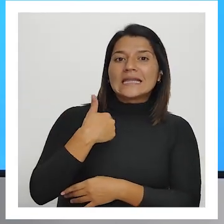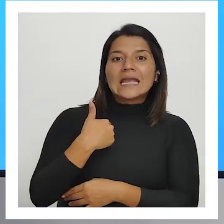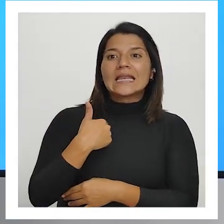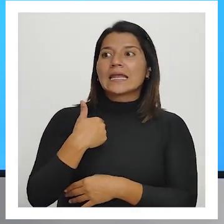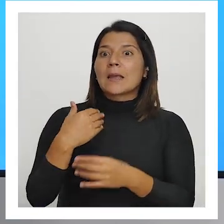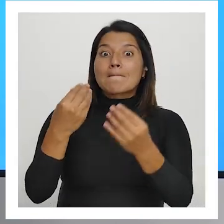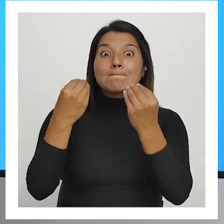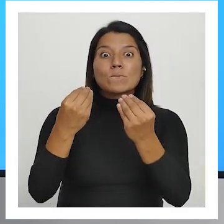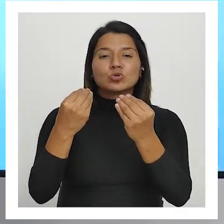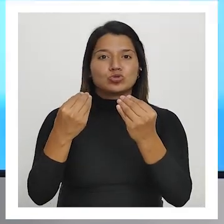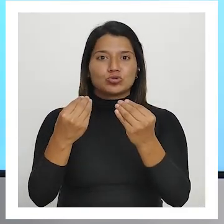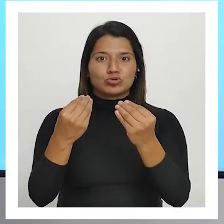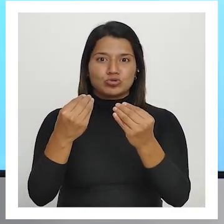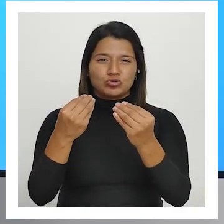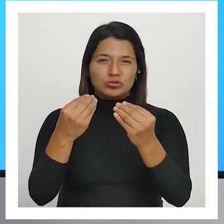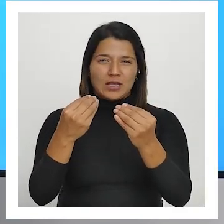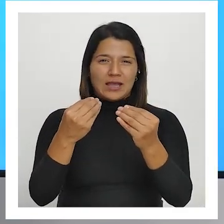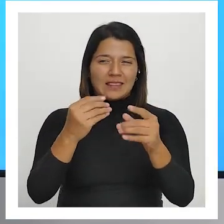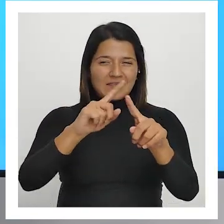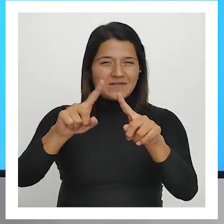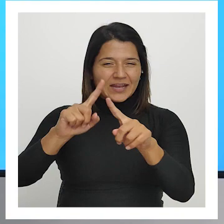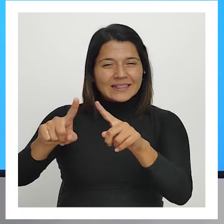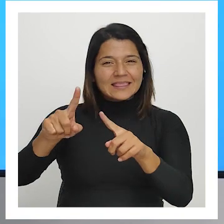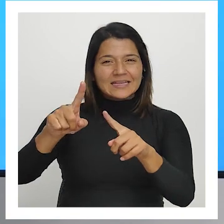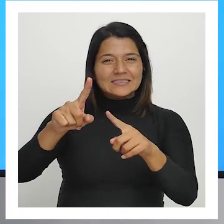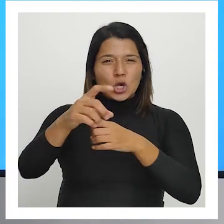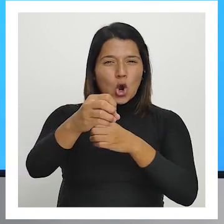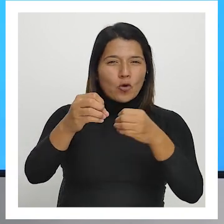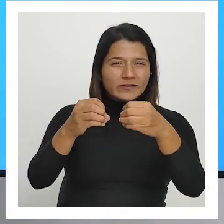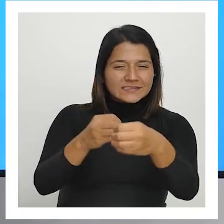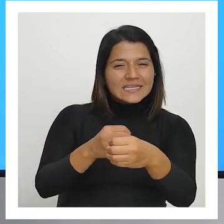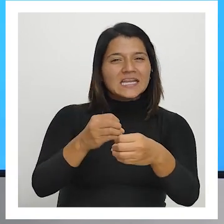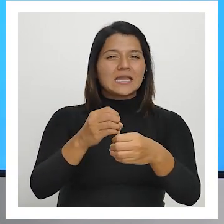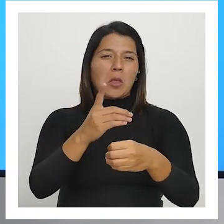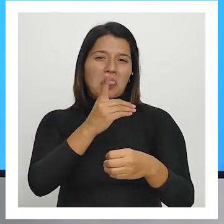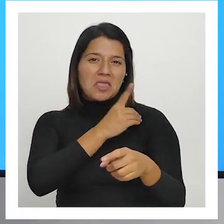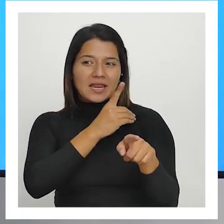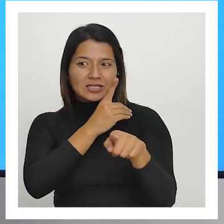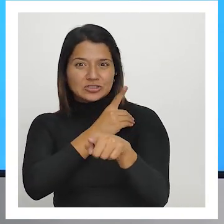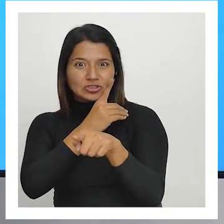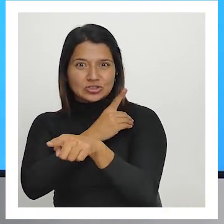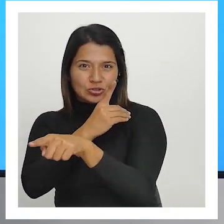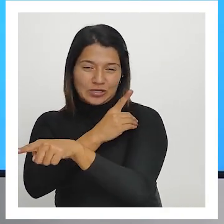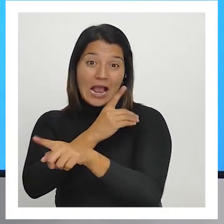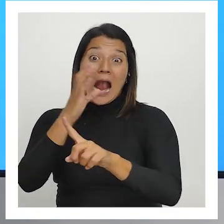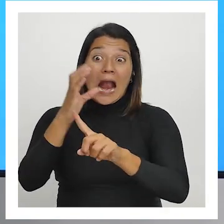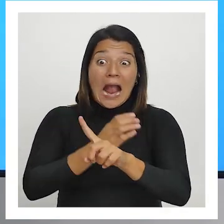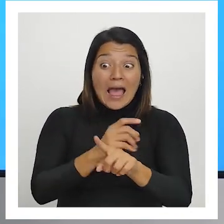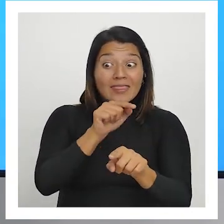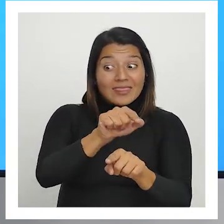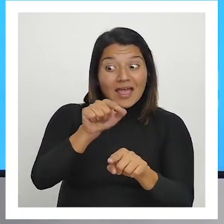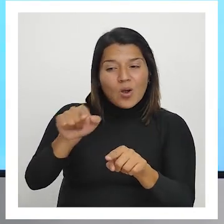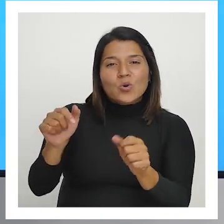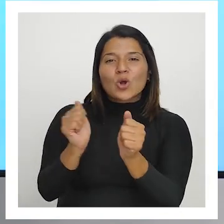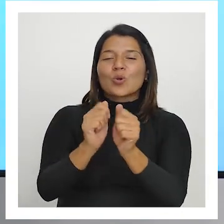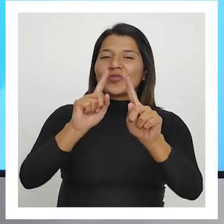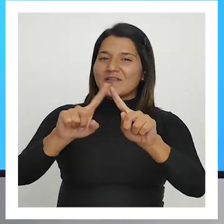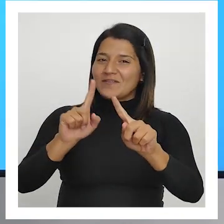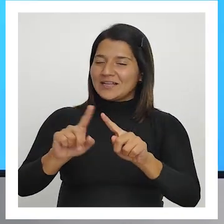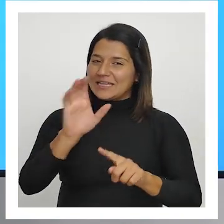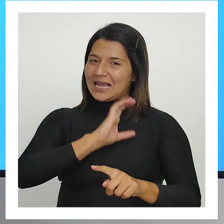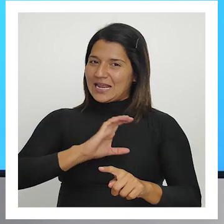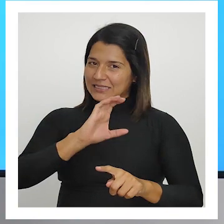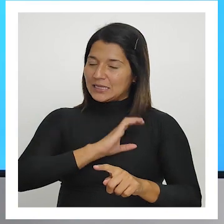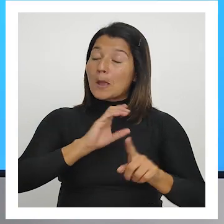enormes particularidades. Pero me encantaría empezar conversando con usted sobre algo que se